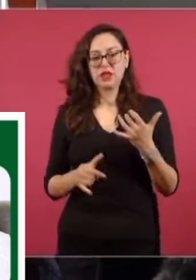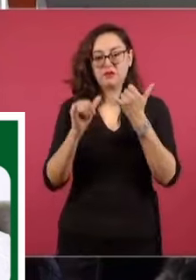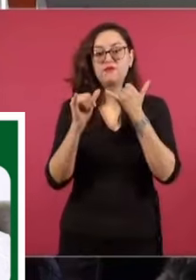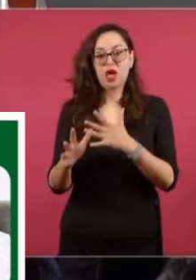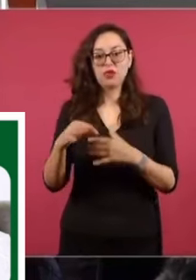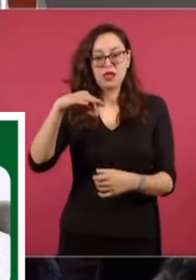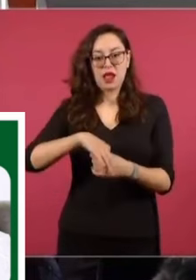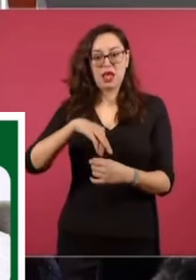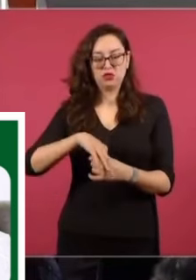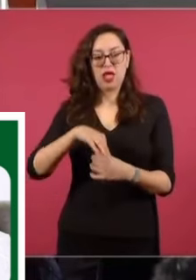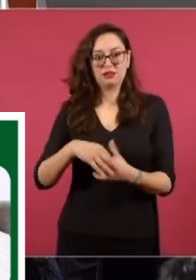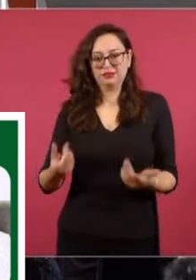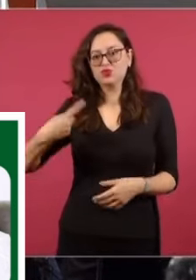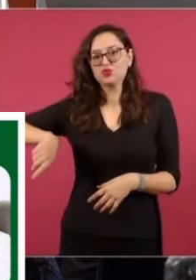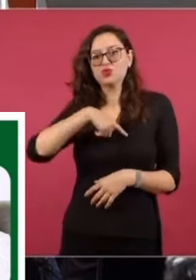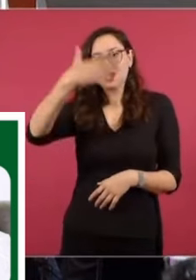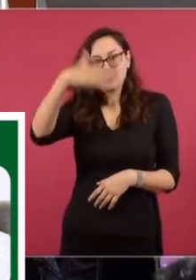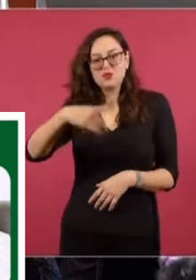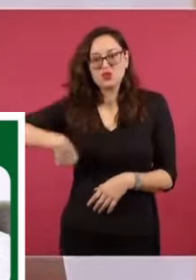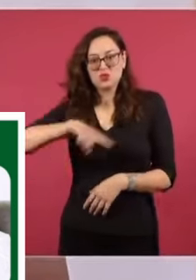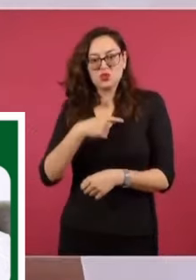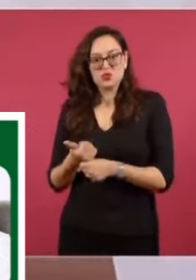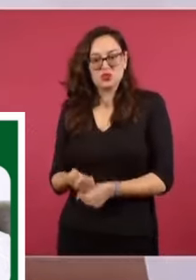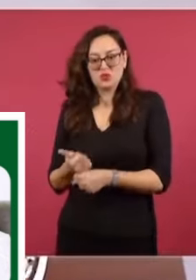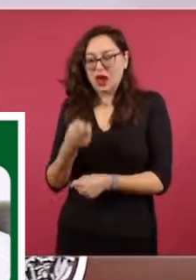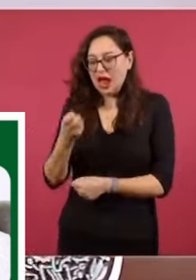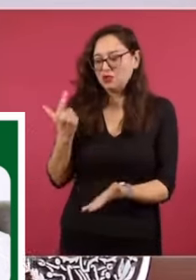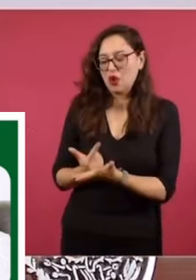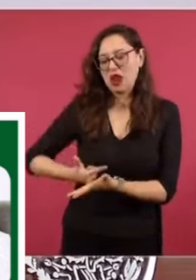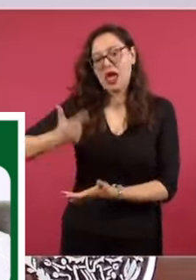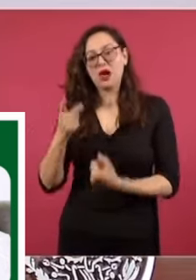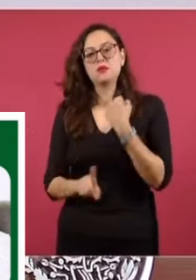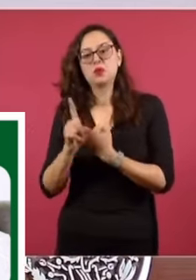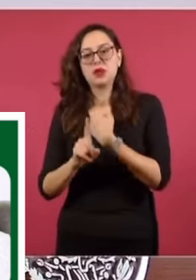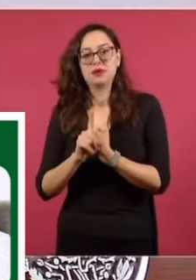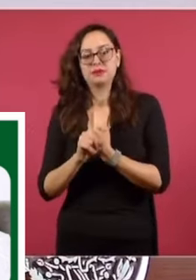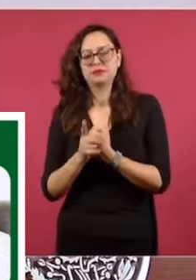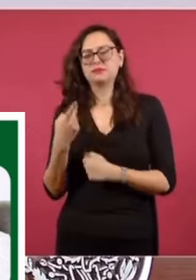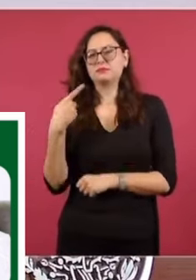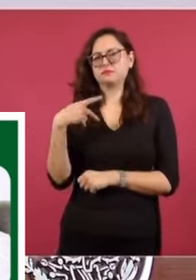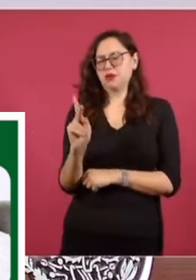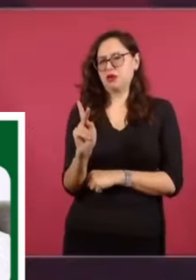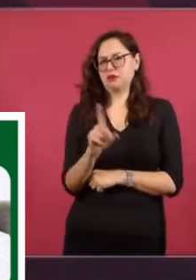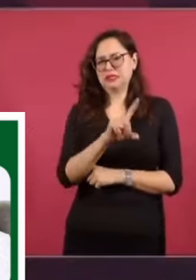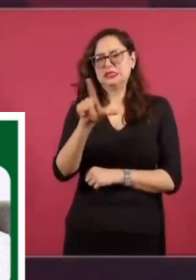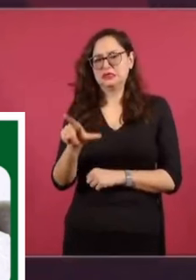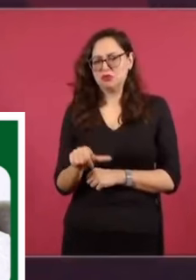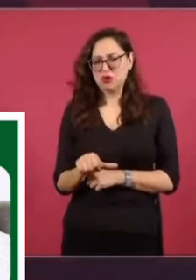hacían y padecimos. Pero ya cuando es motivo de